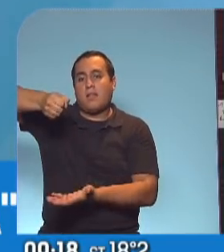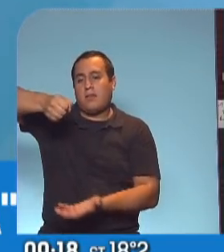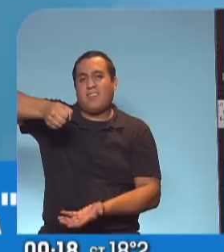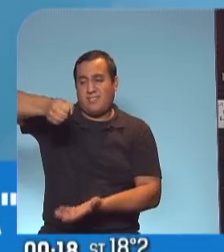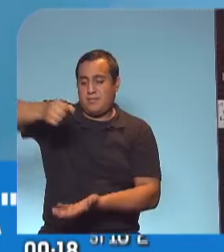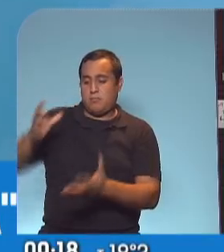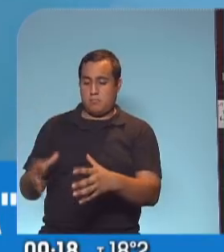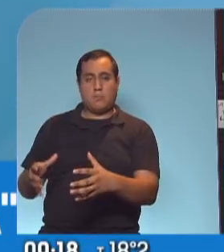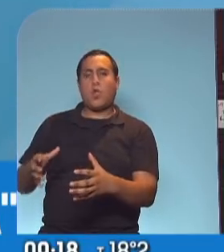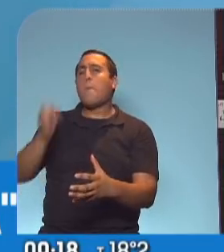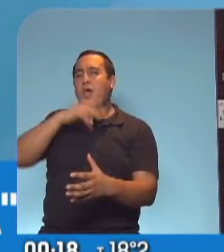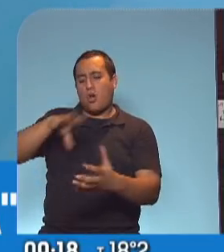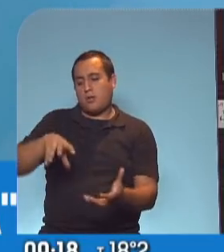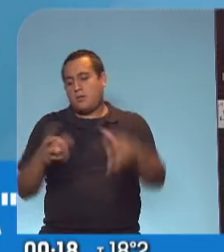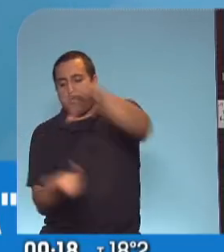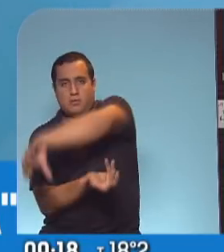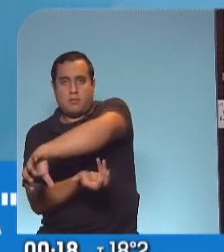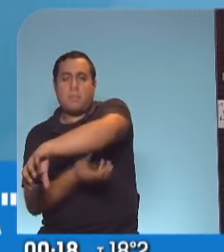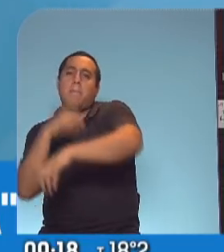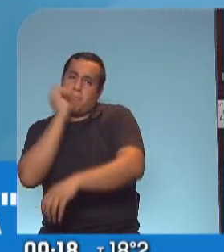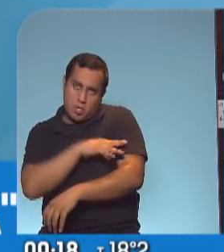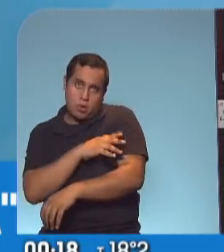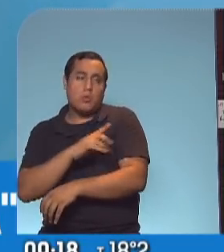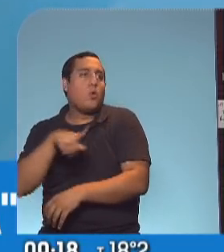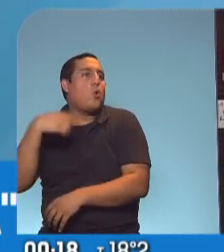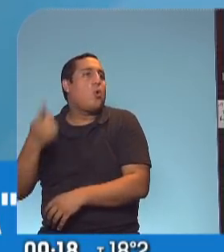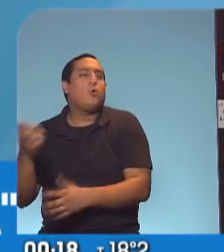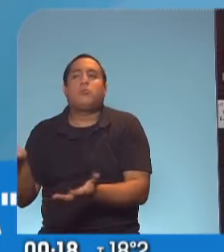darlo vuelta boca abajo. Otro tipo de recipientes,